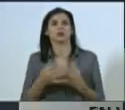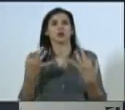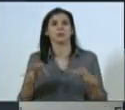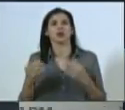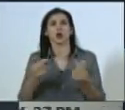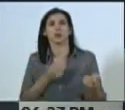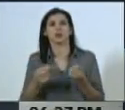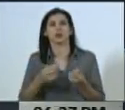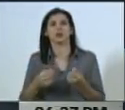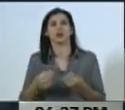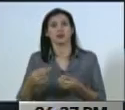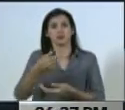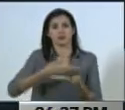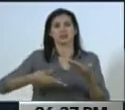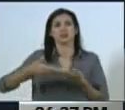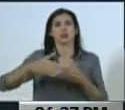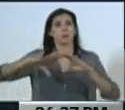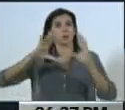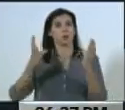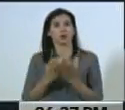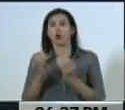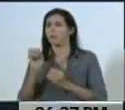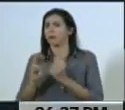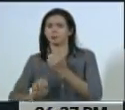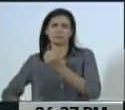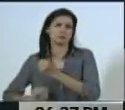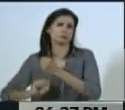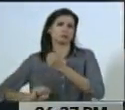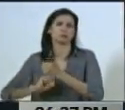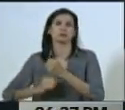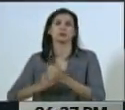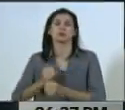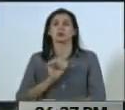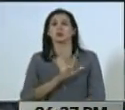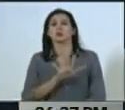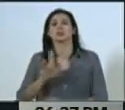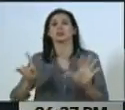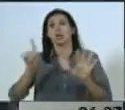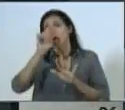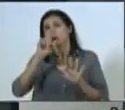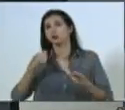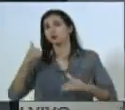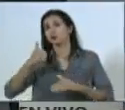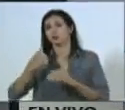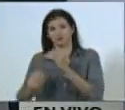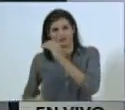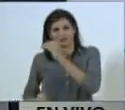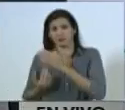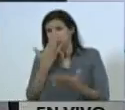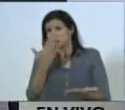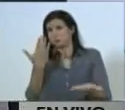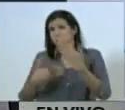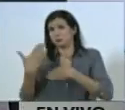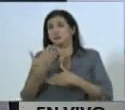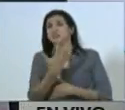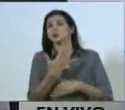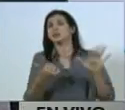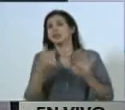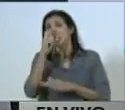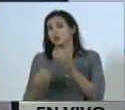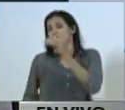económica y financiera y energética en el mundo en los 56 años que tiene. Lo hemos